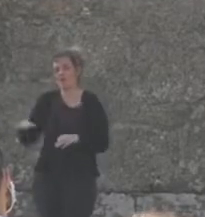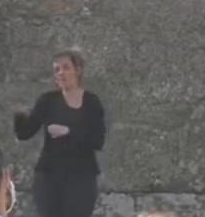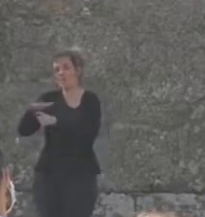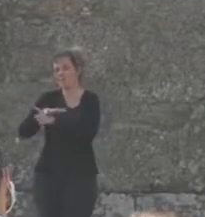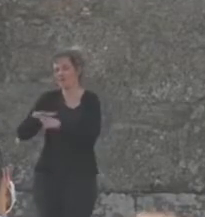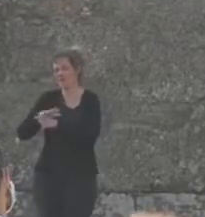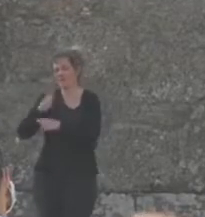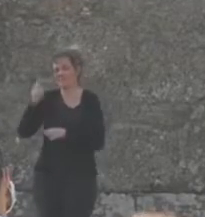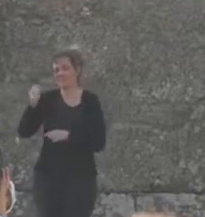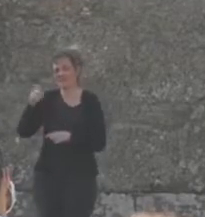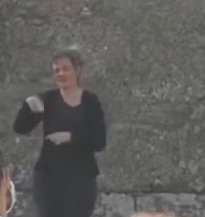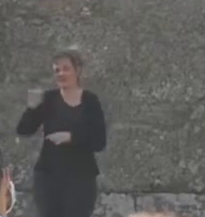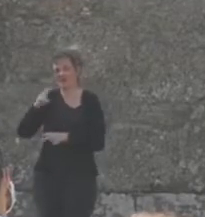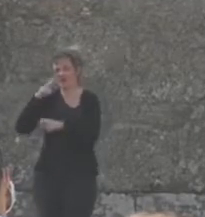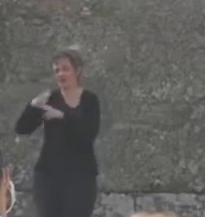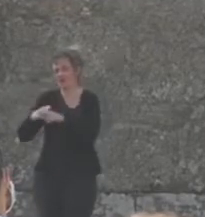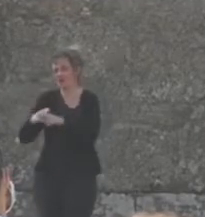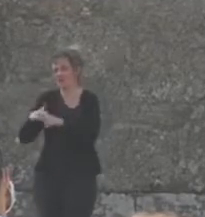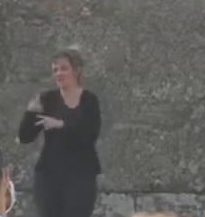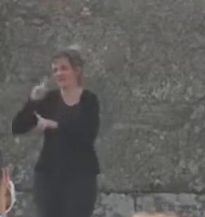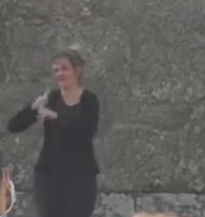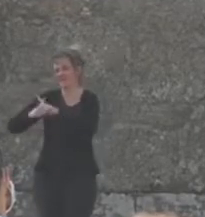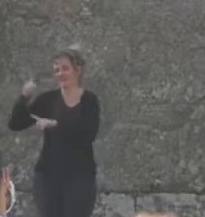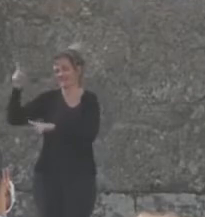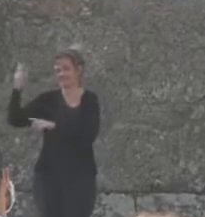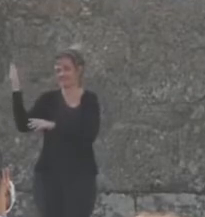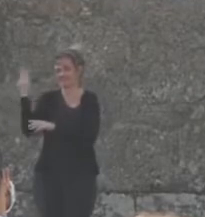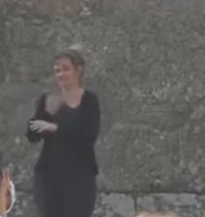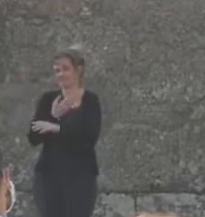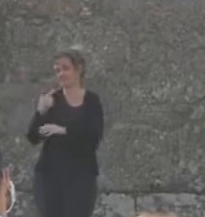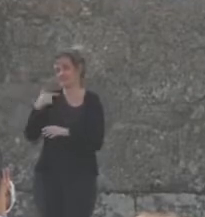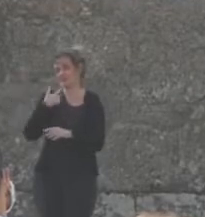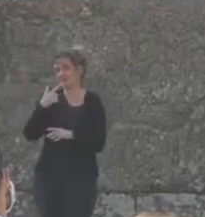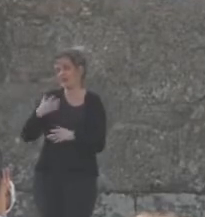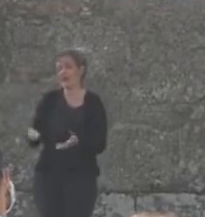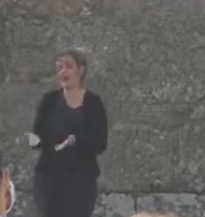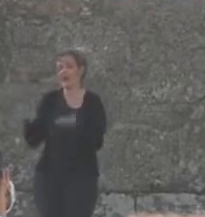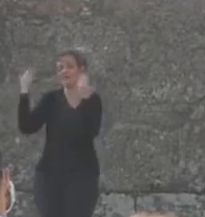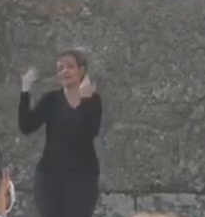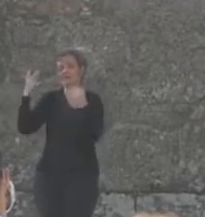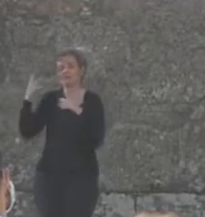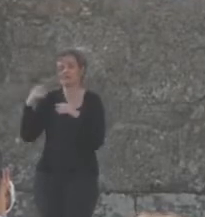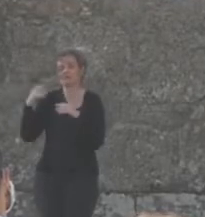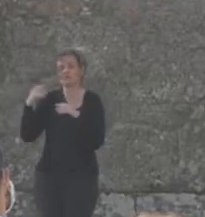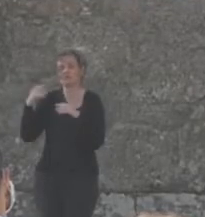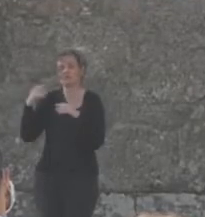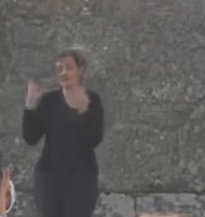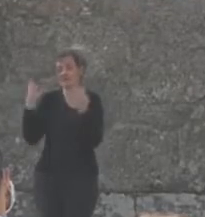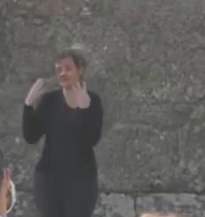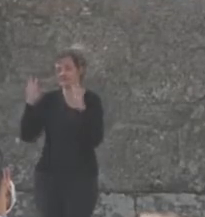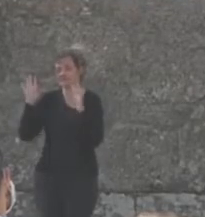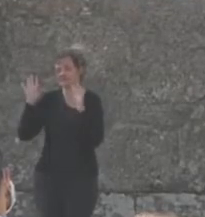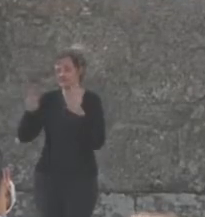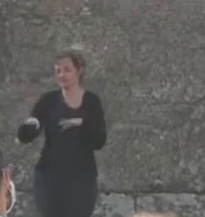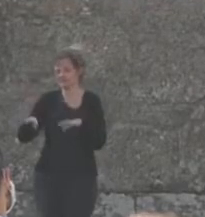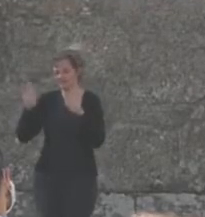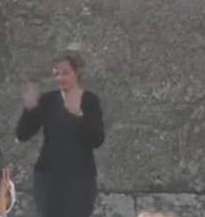que levan o nome polo papel represor que tiveron durante o levantamento militar e que o Partido Popular se resiste a